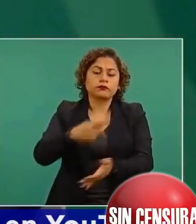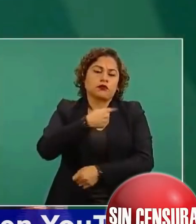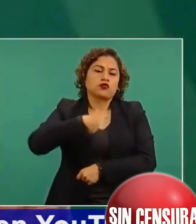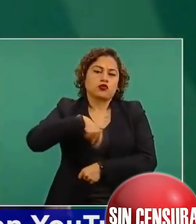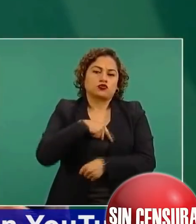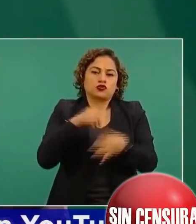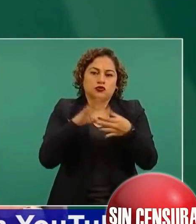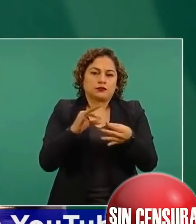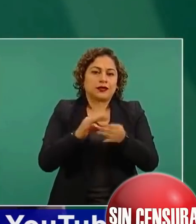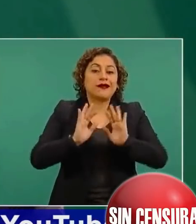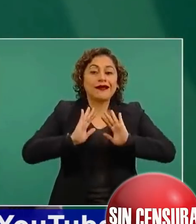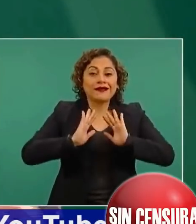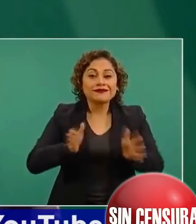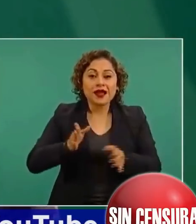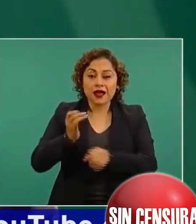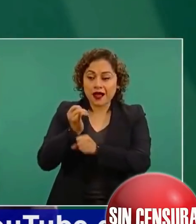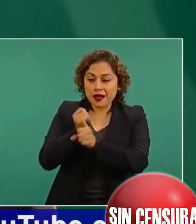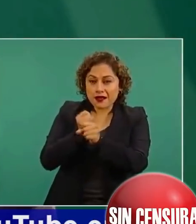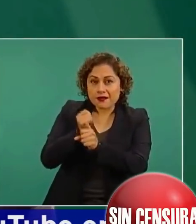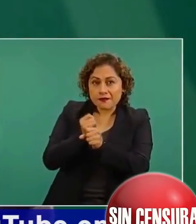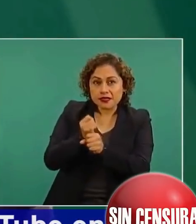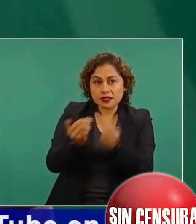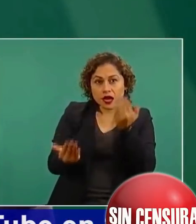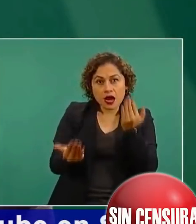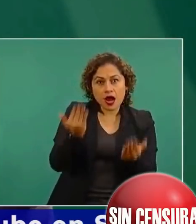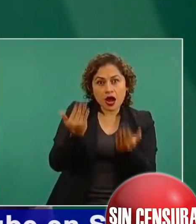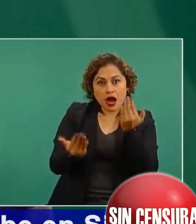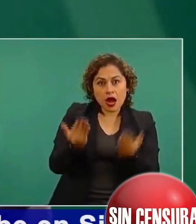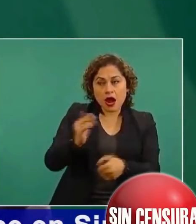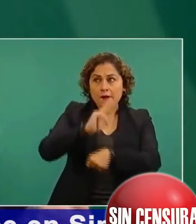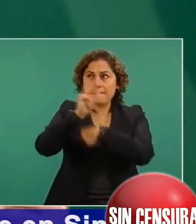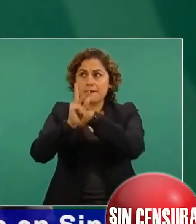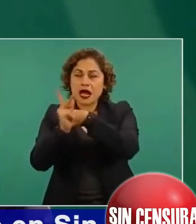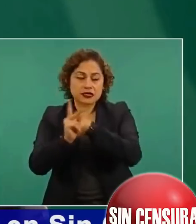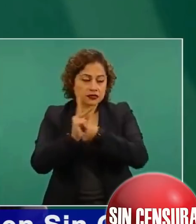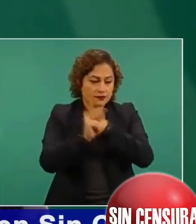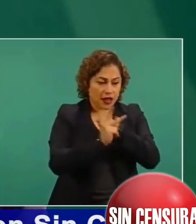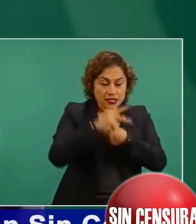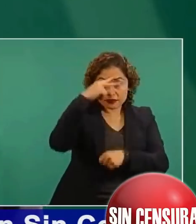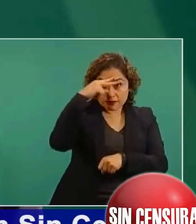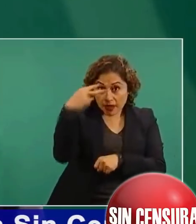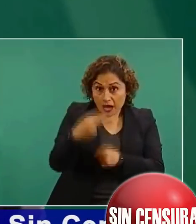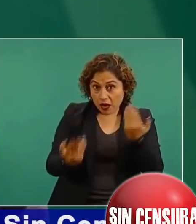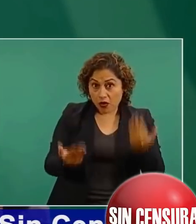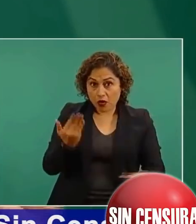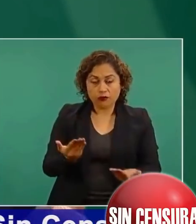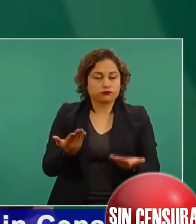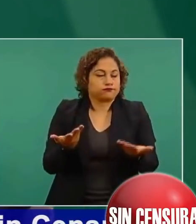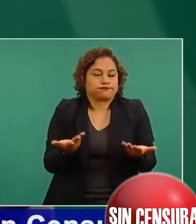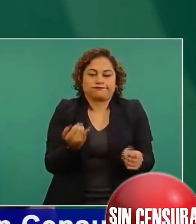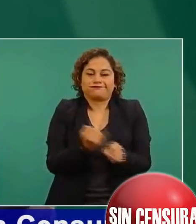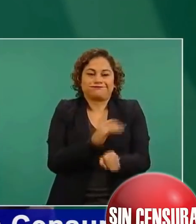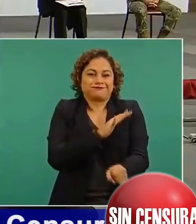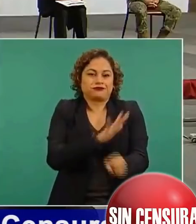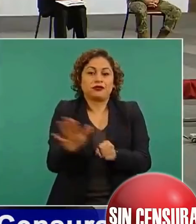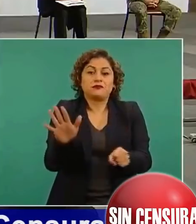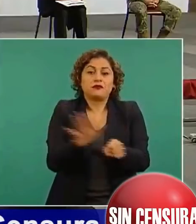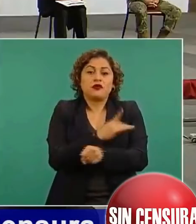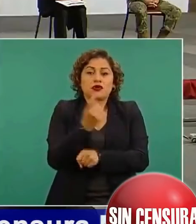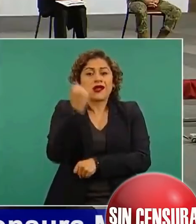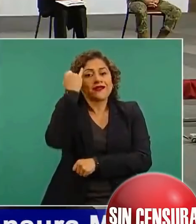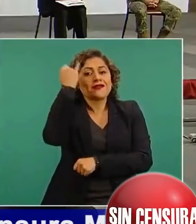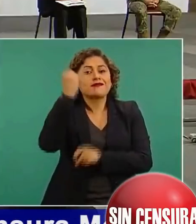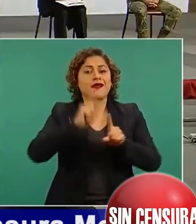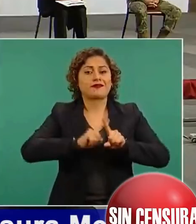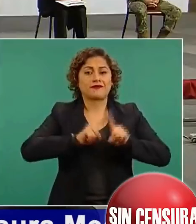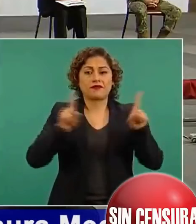técnico comparar las magnitudes de las letalidades entre países precisamente por esta razón. Aún hay personas que persisten